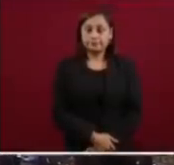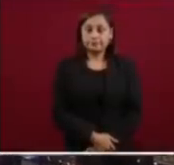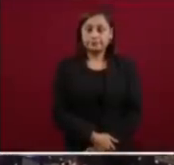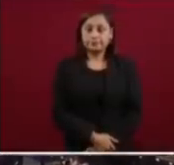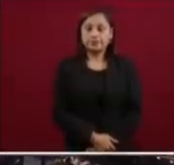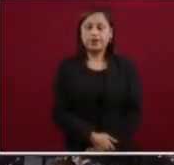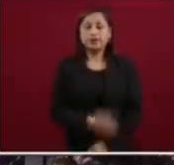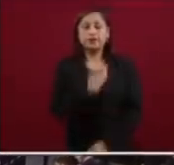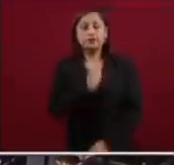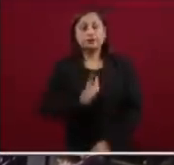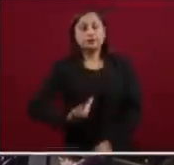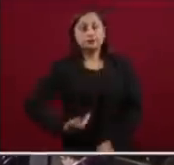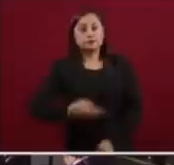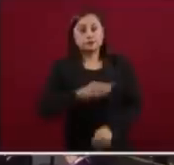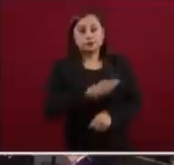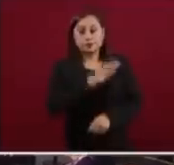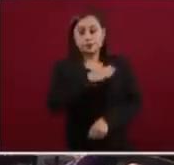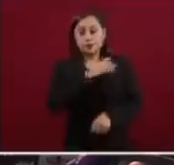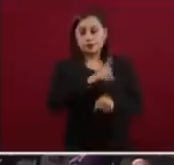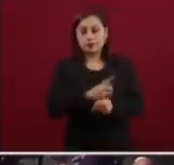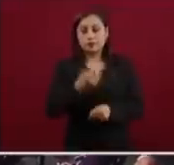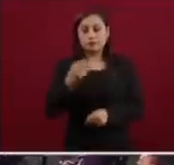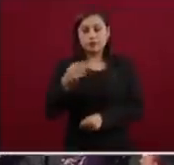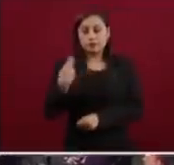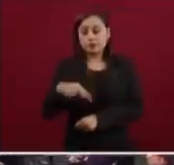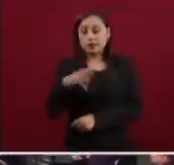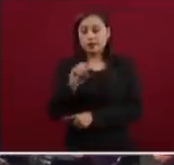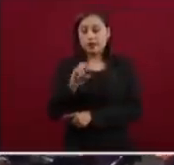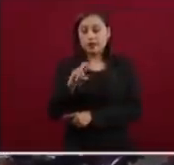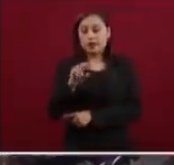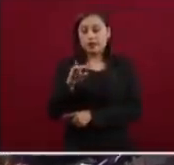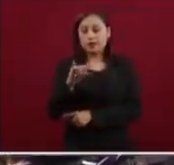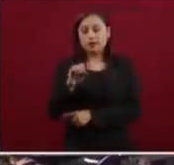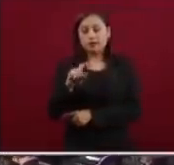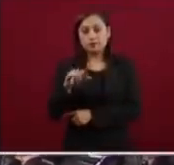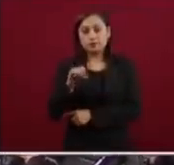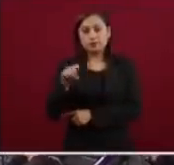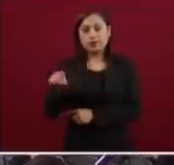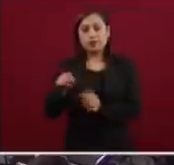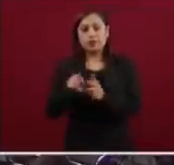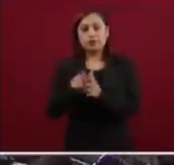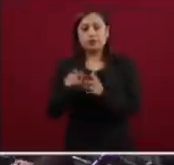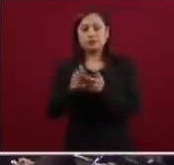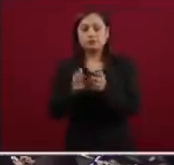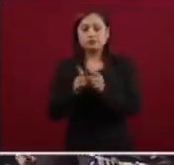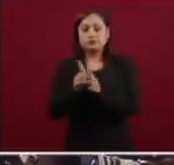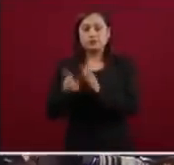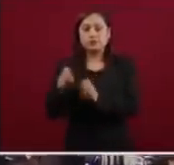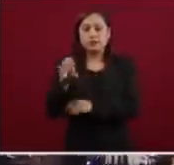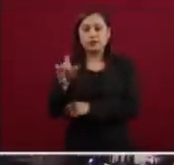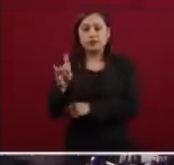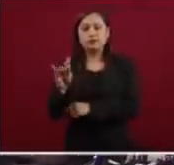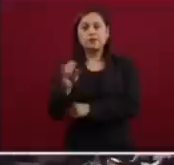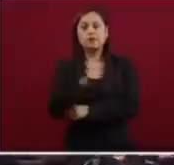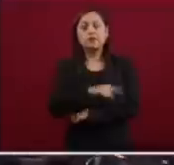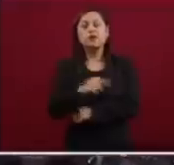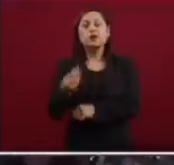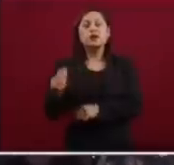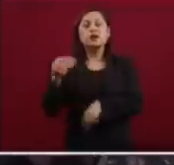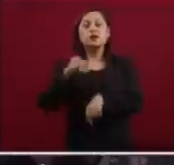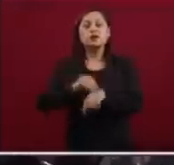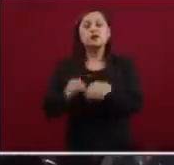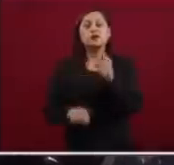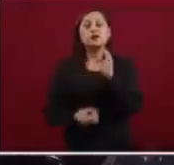presidente buenos días juan carlos macho ros del portal expo presidente acaba de entrar en funcionamiento la noche 035